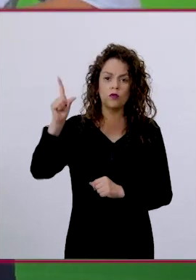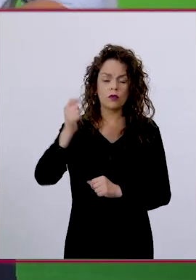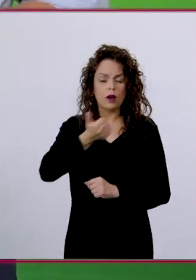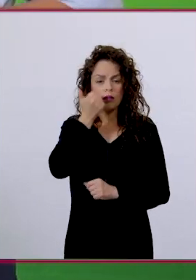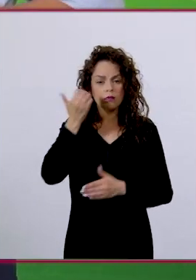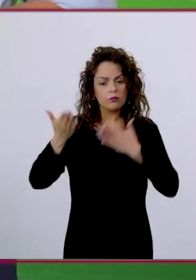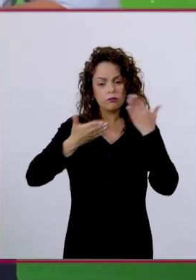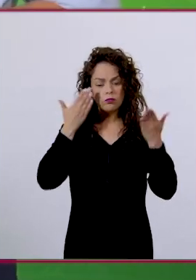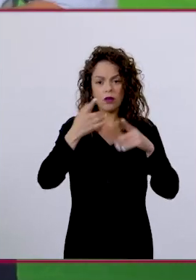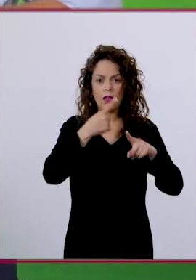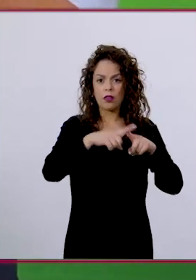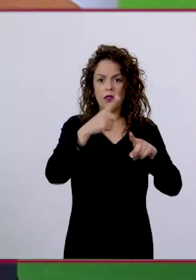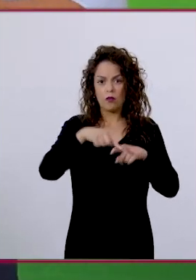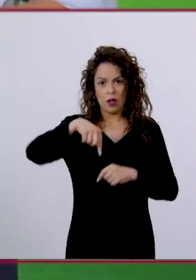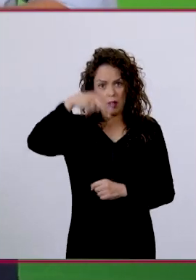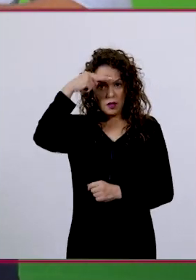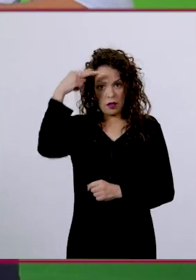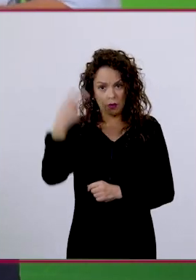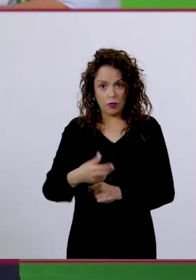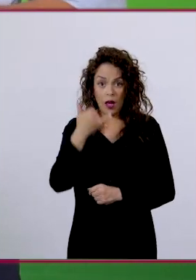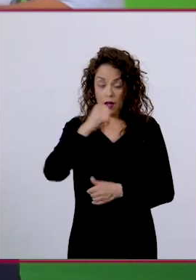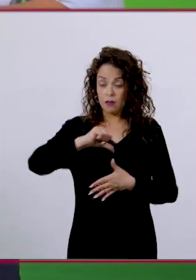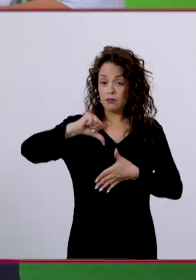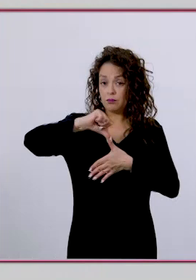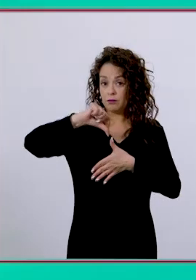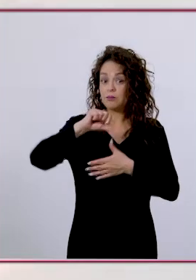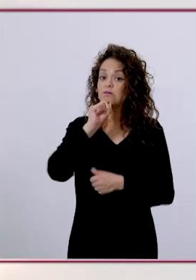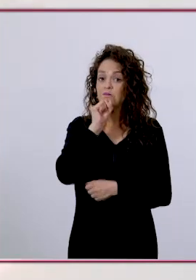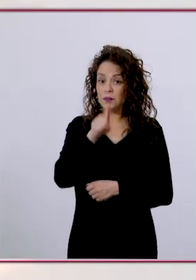estudiantes de distintas disciplinas de México y también de Latinoamérica?